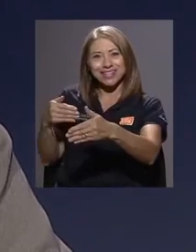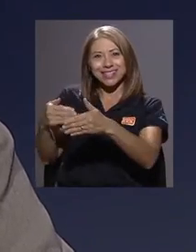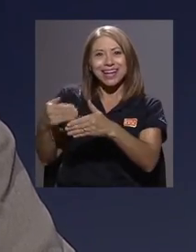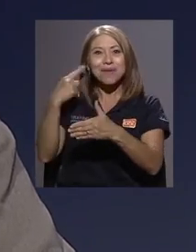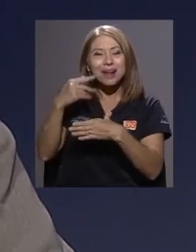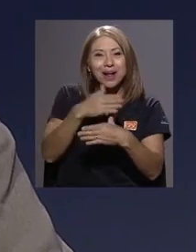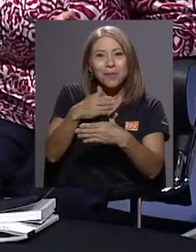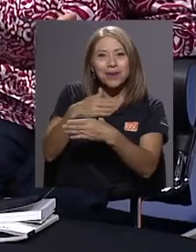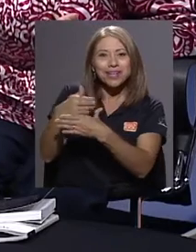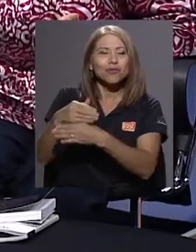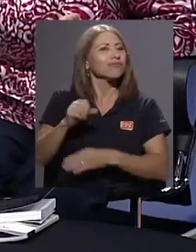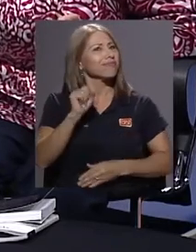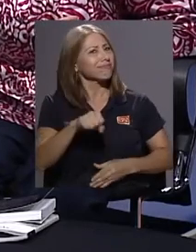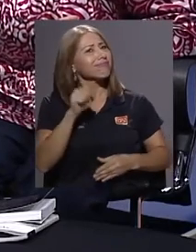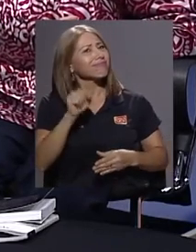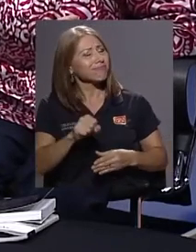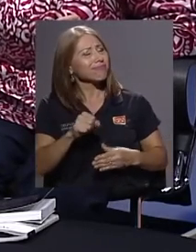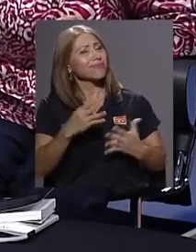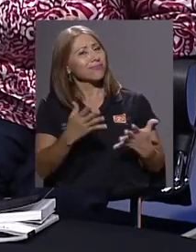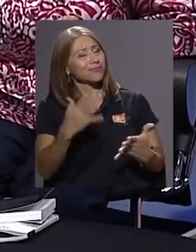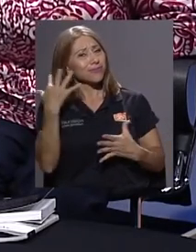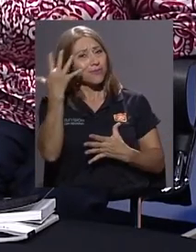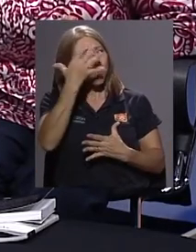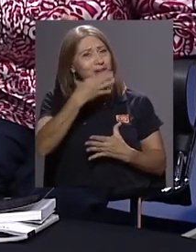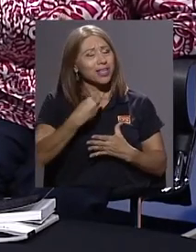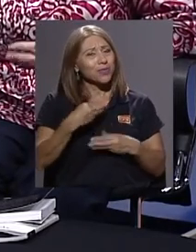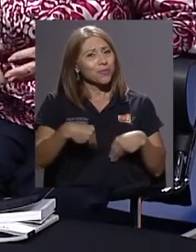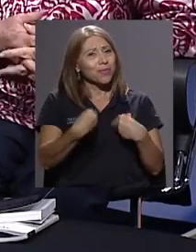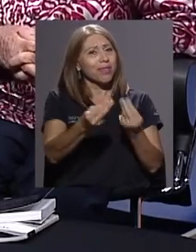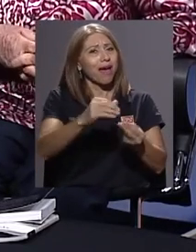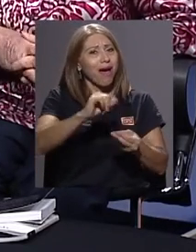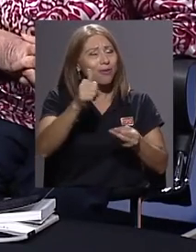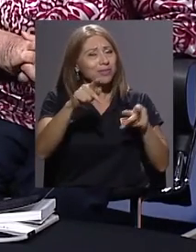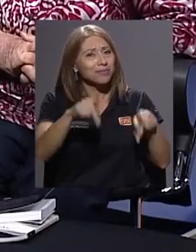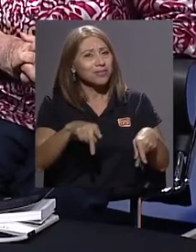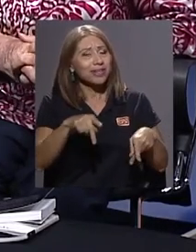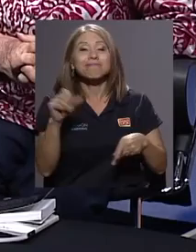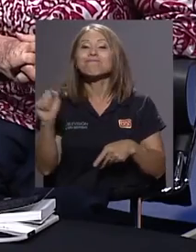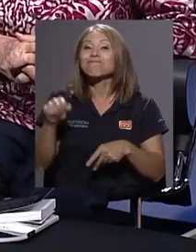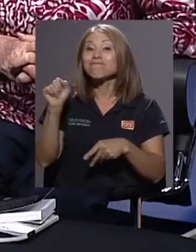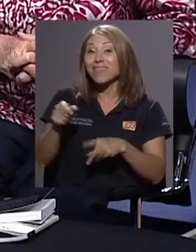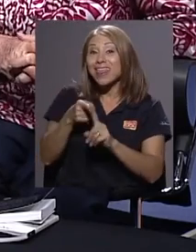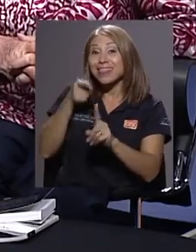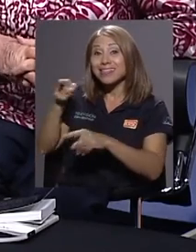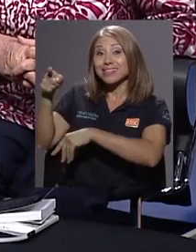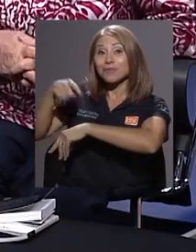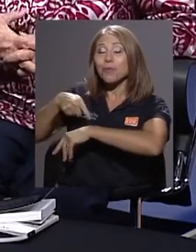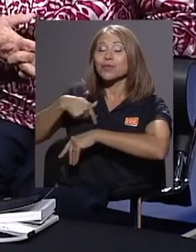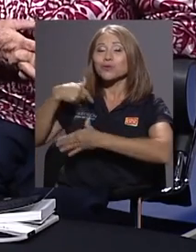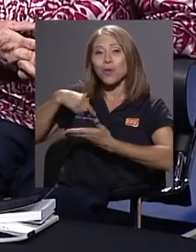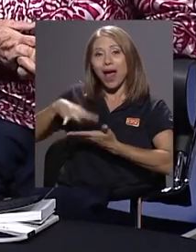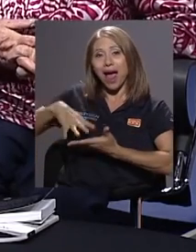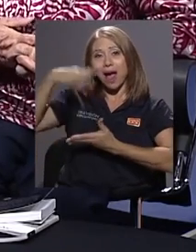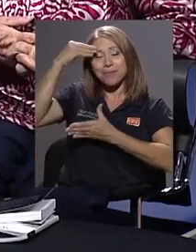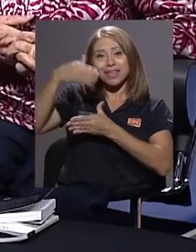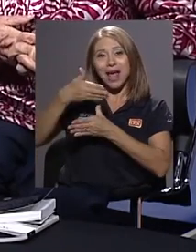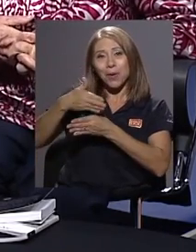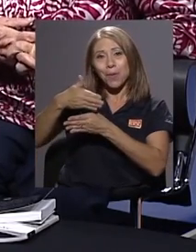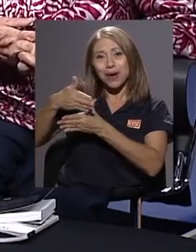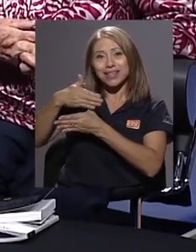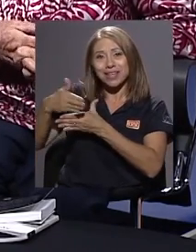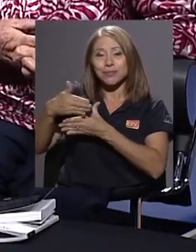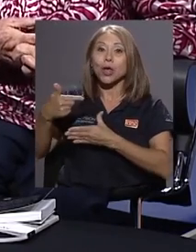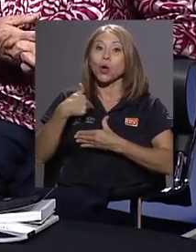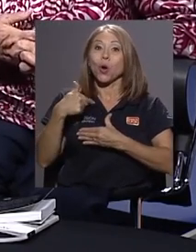y desde ese desde ese momento yo creo aprendido a compartir y a veces cuando como yo soy acción